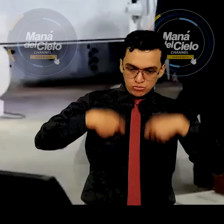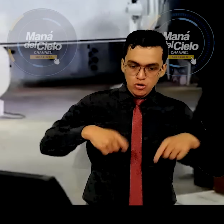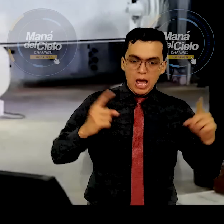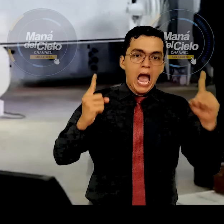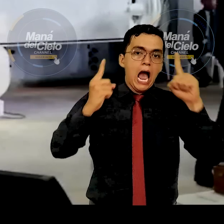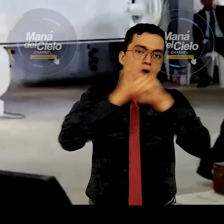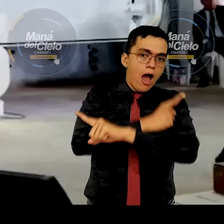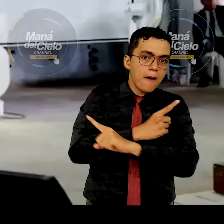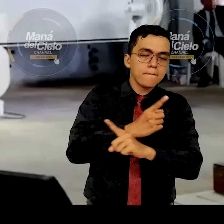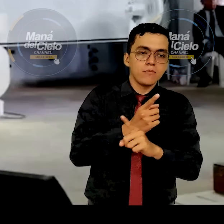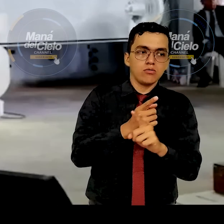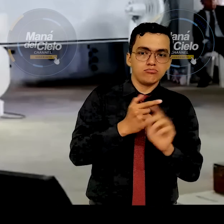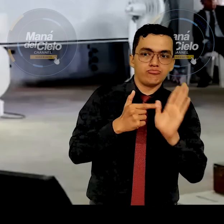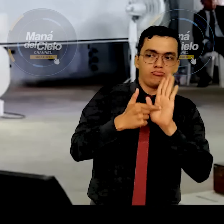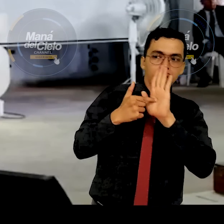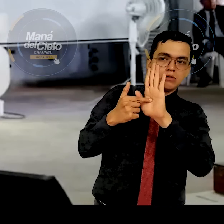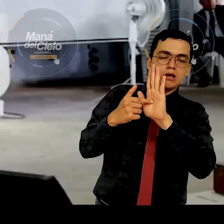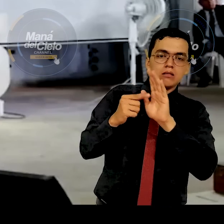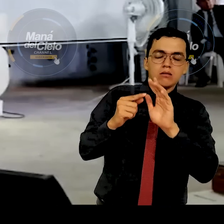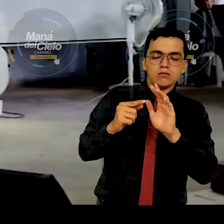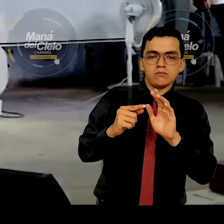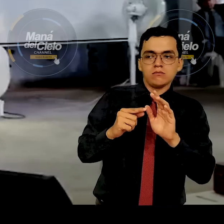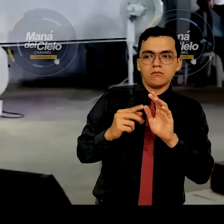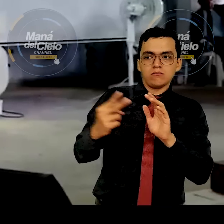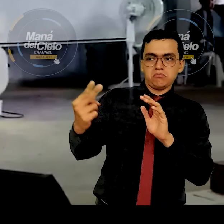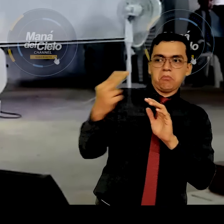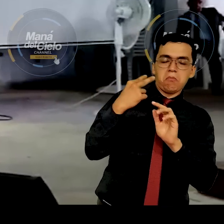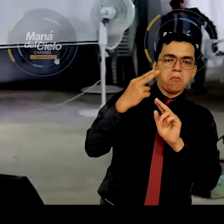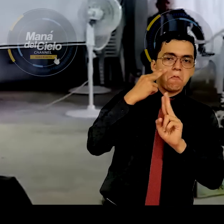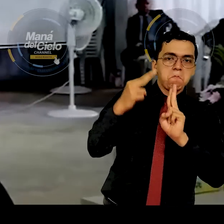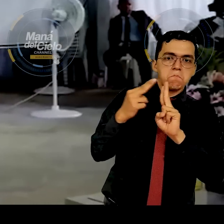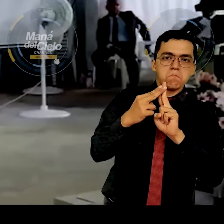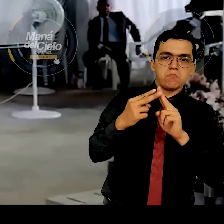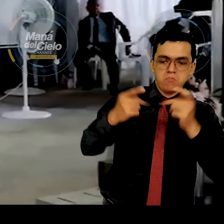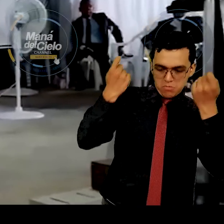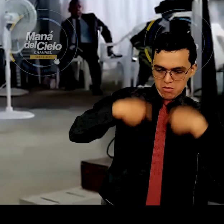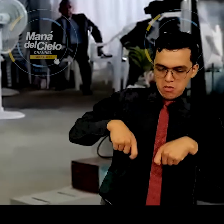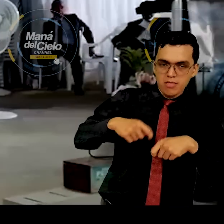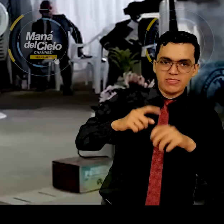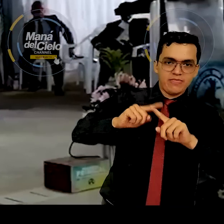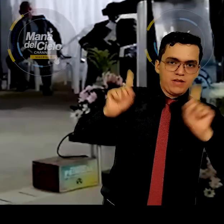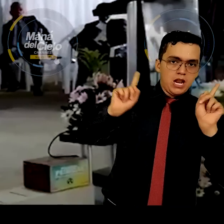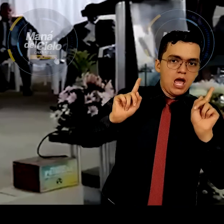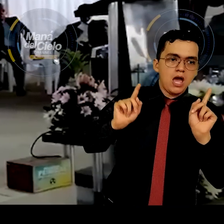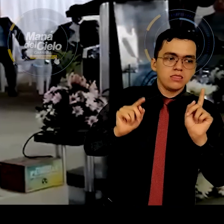no se turbe vuestro corazón. Y la pregunta es simple: ¿creéis en Dios?